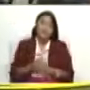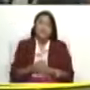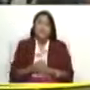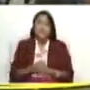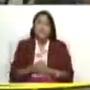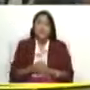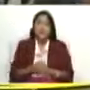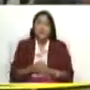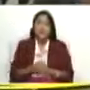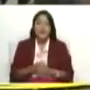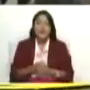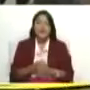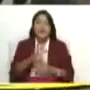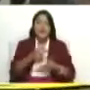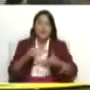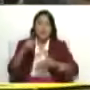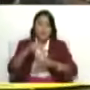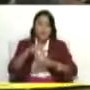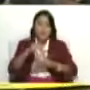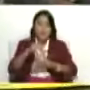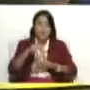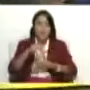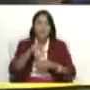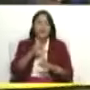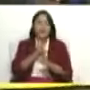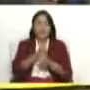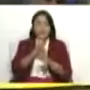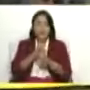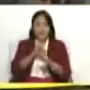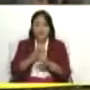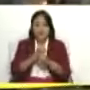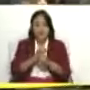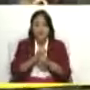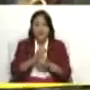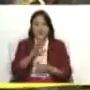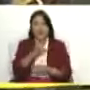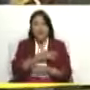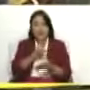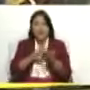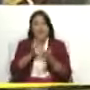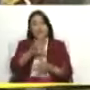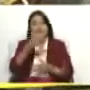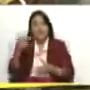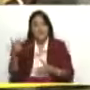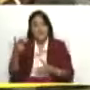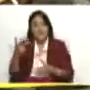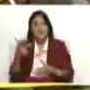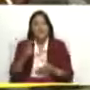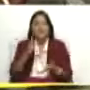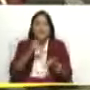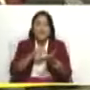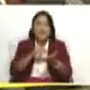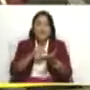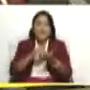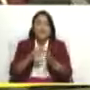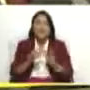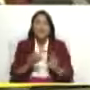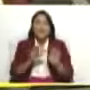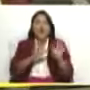edición de los 19 novenos Juegos Panamericanos Santiago de Chile 2023 participaron